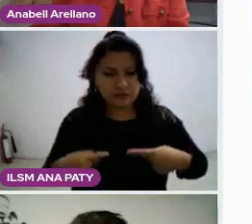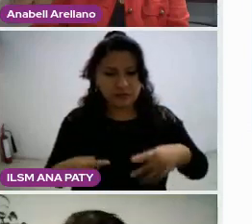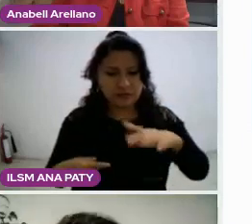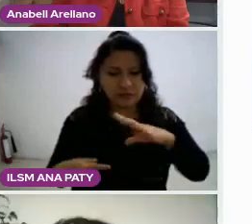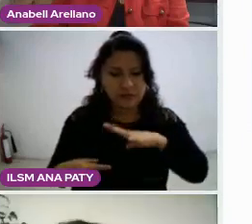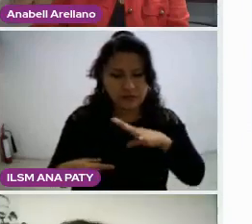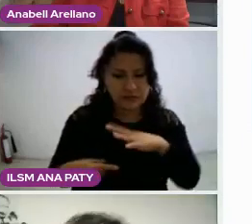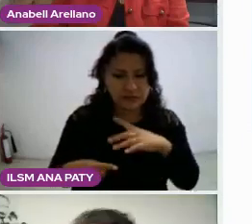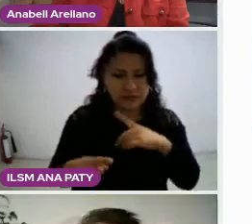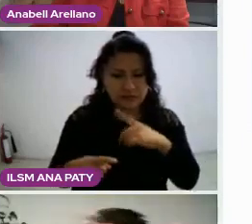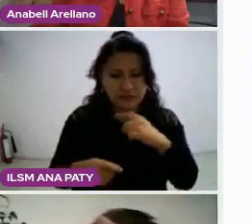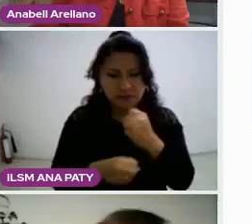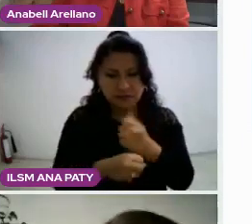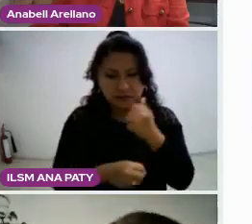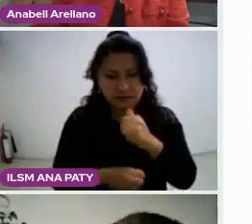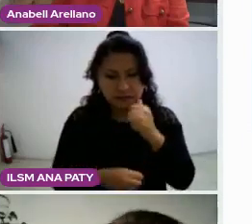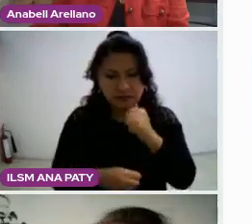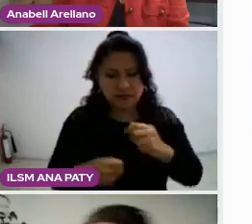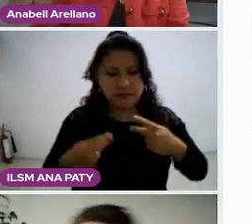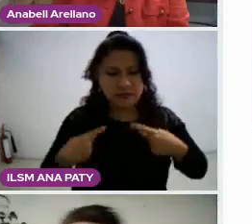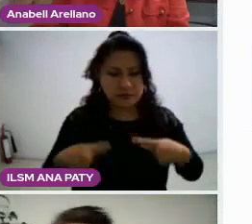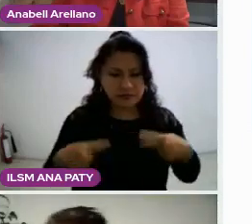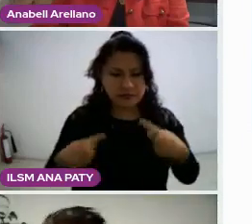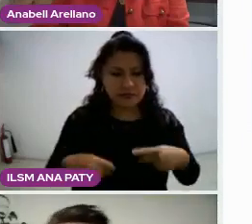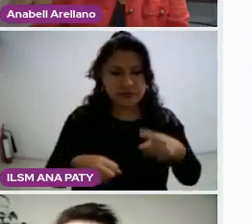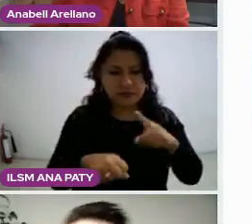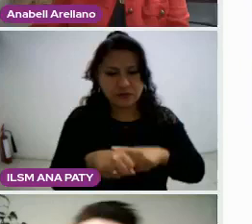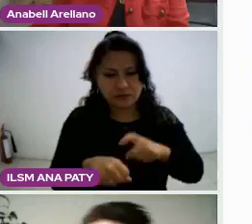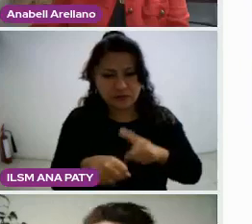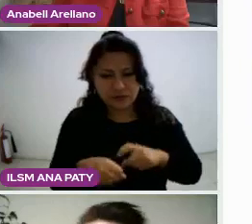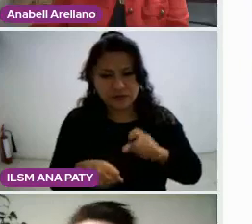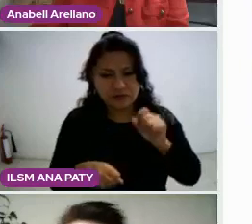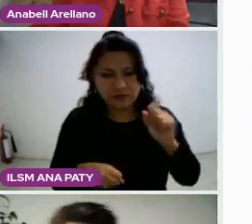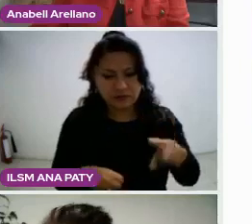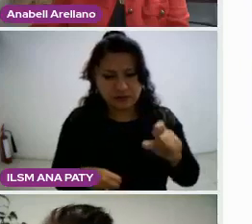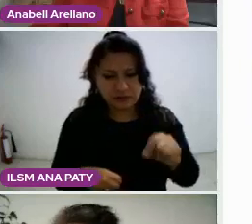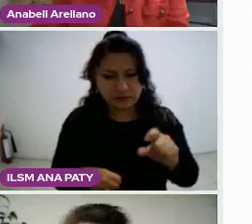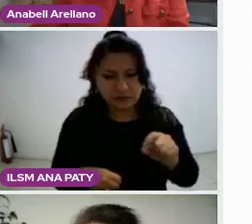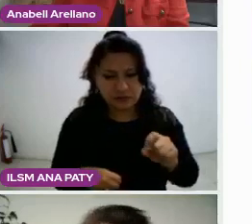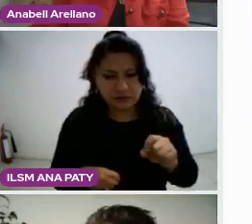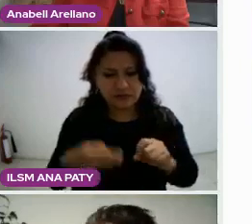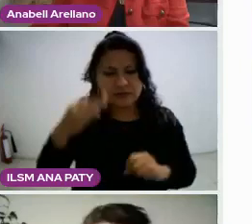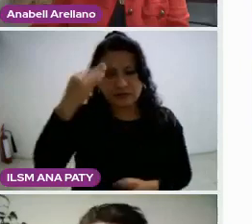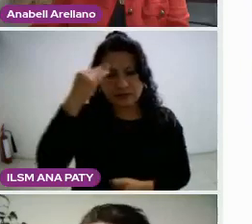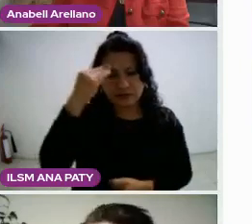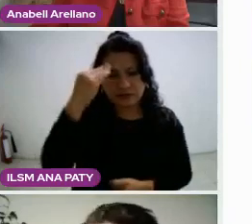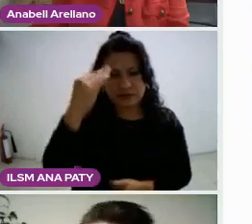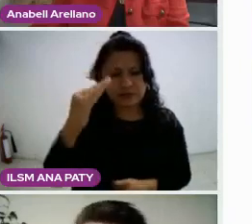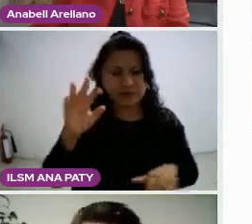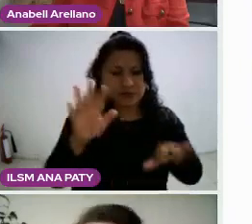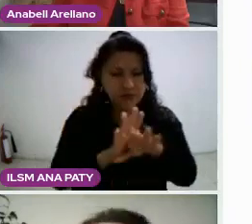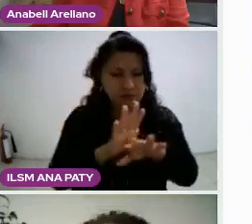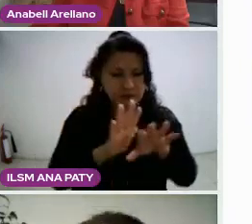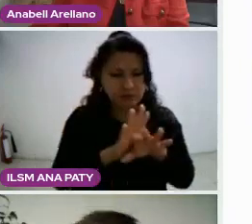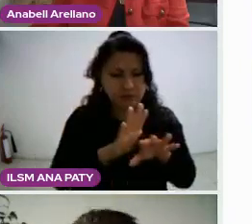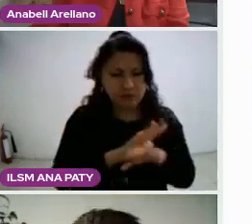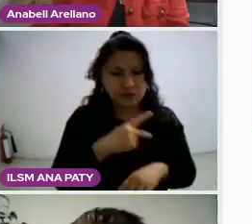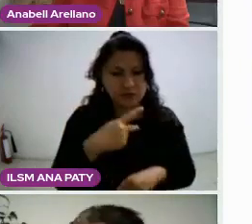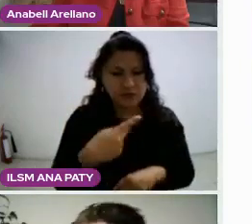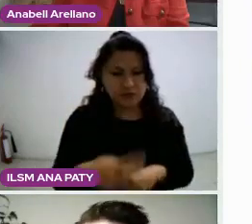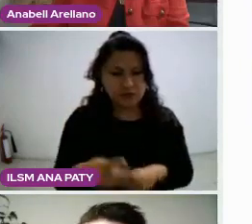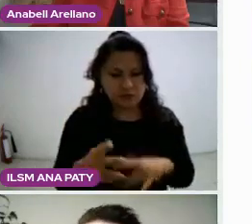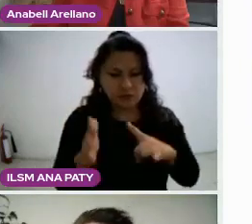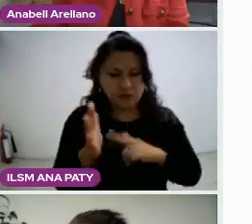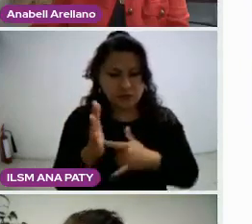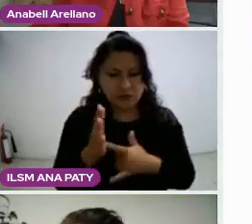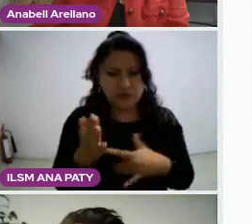personas, a la misma hora, en el mismo momento. O sea, no hay un cambio en sus horarios, porque eso los puede